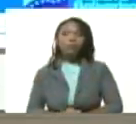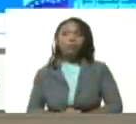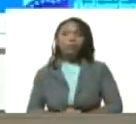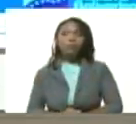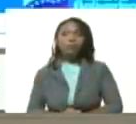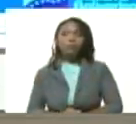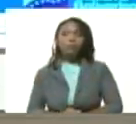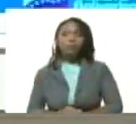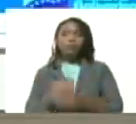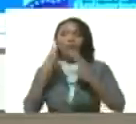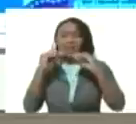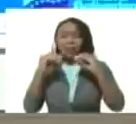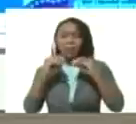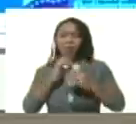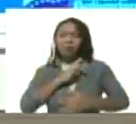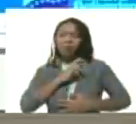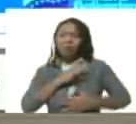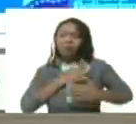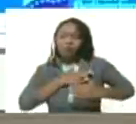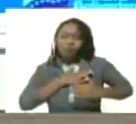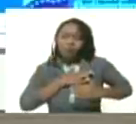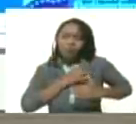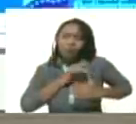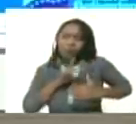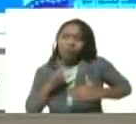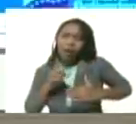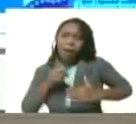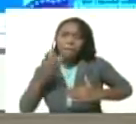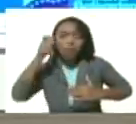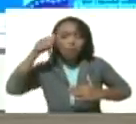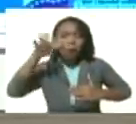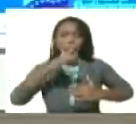Hablamos con el dolor de nuestro pueblo,